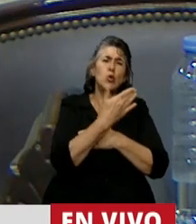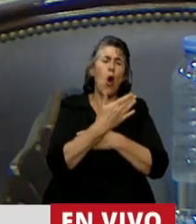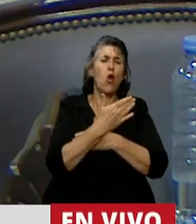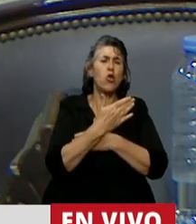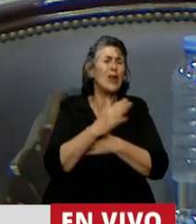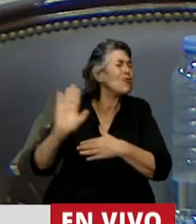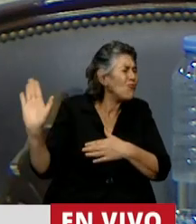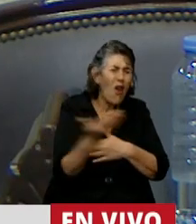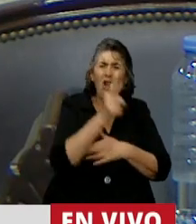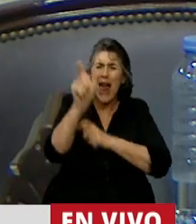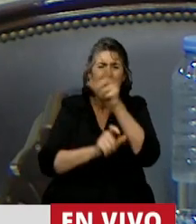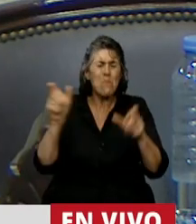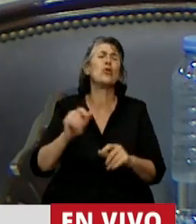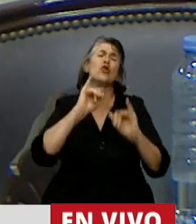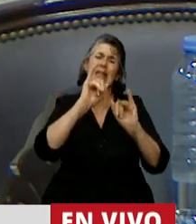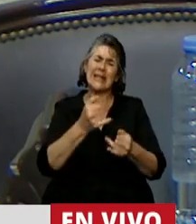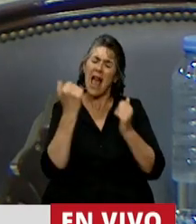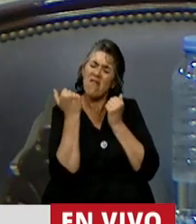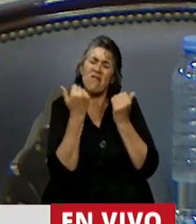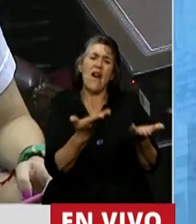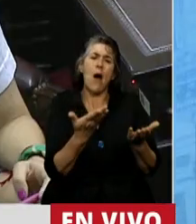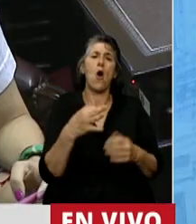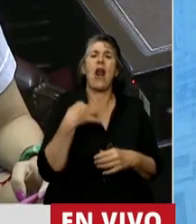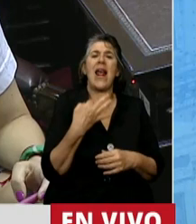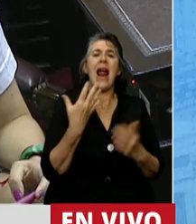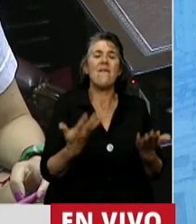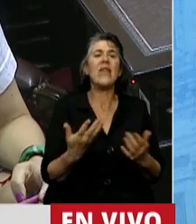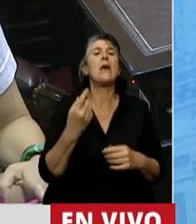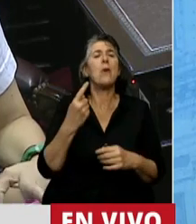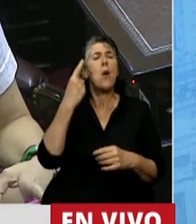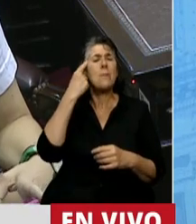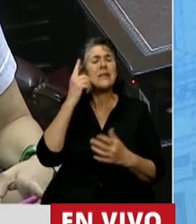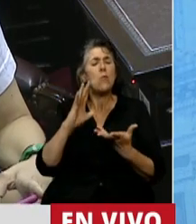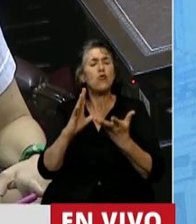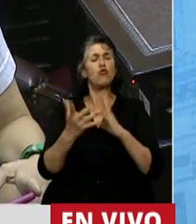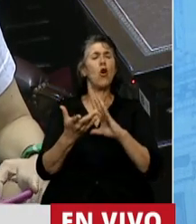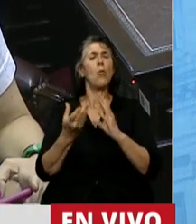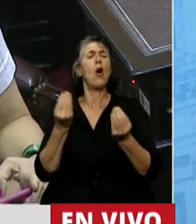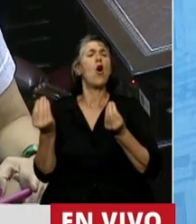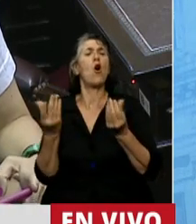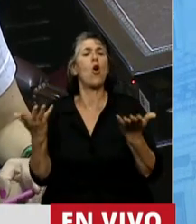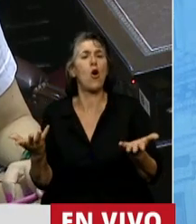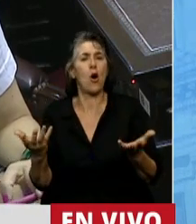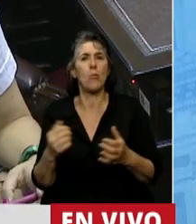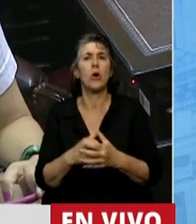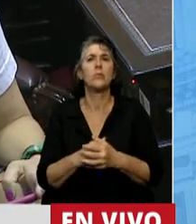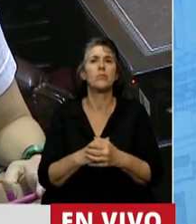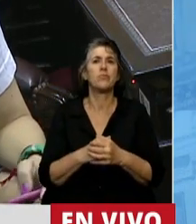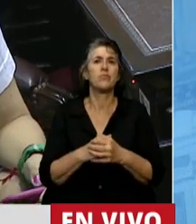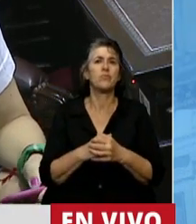favor de la vida, pero diferimos en el cómo. Nosotros partimos de reconocer su